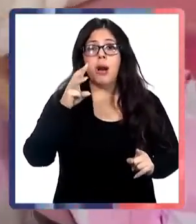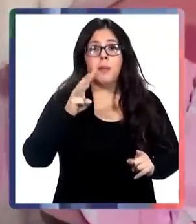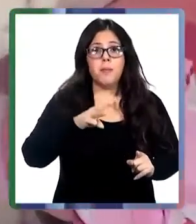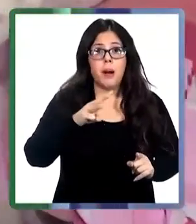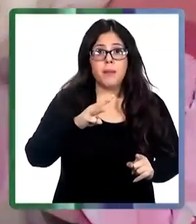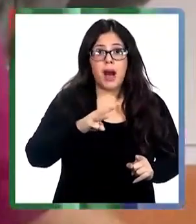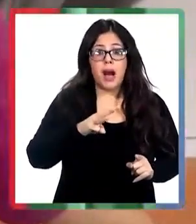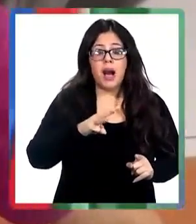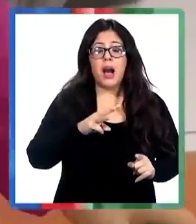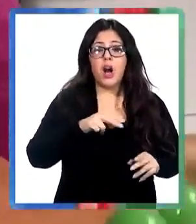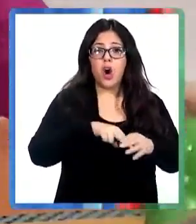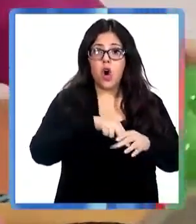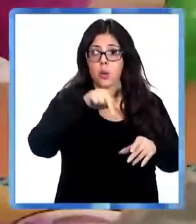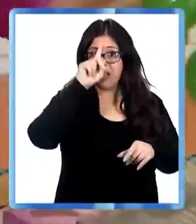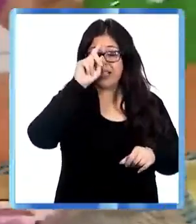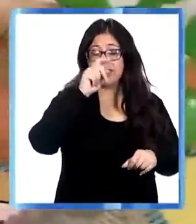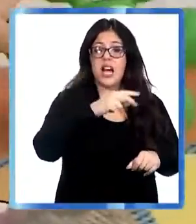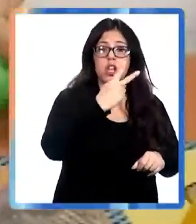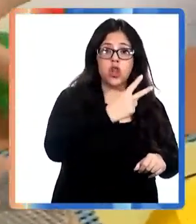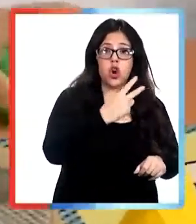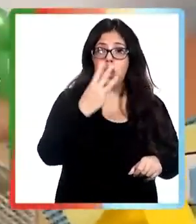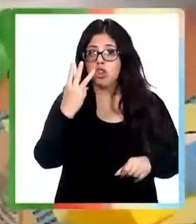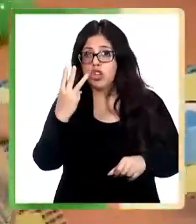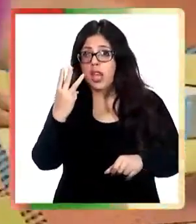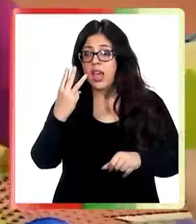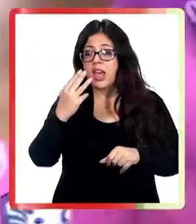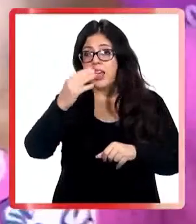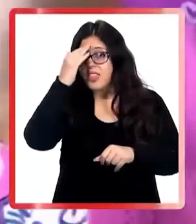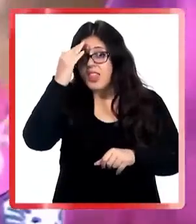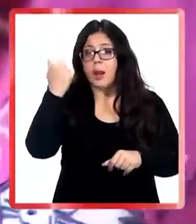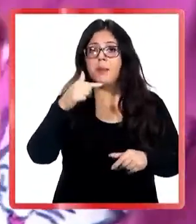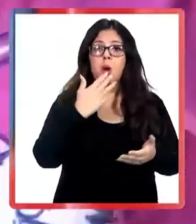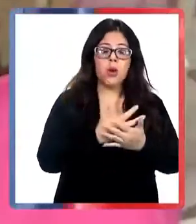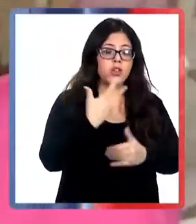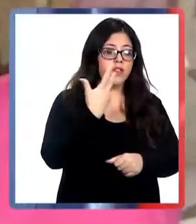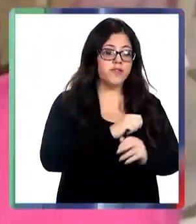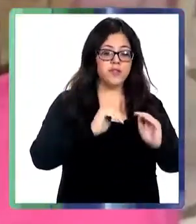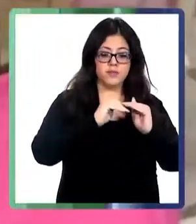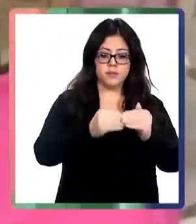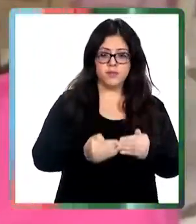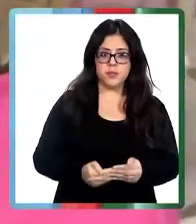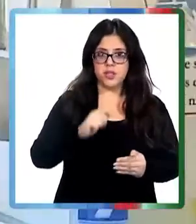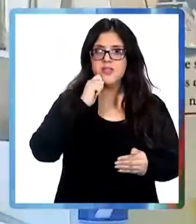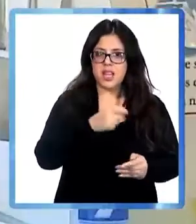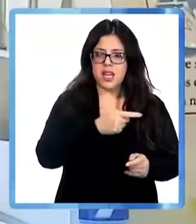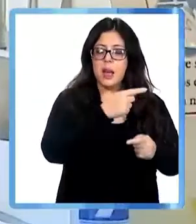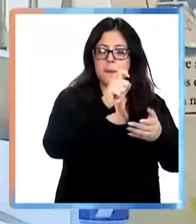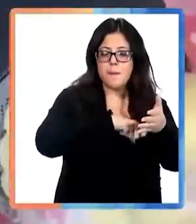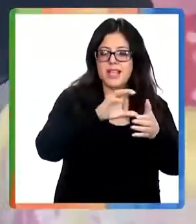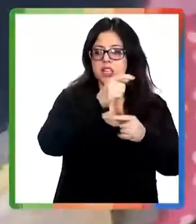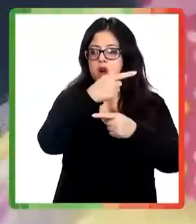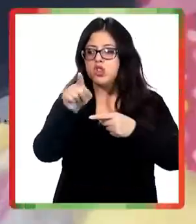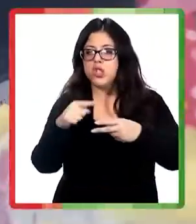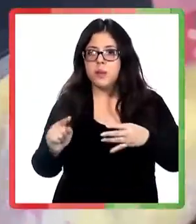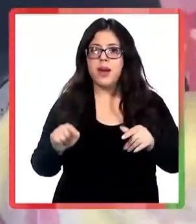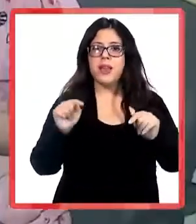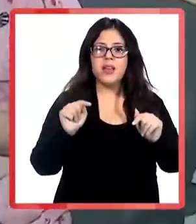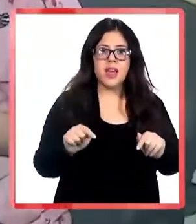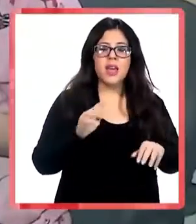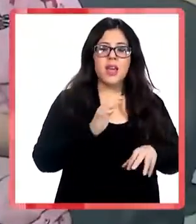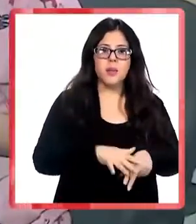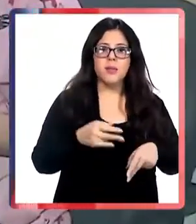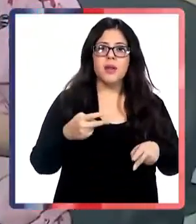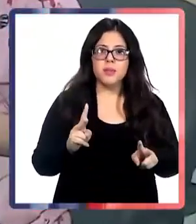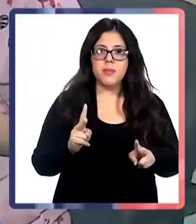hospitalizadas 2, máximo 3 días. En cambio, cuando vacunamos en el embarazo tenemos algunos meses o semanas que